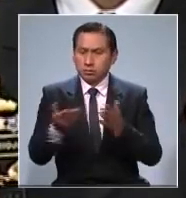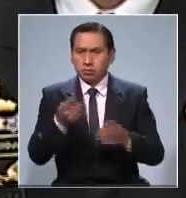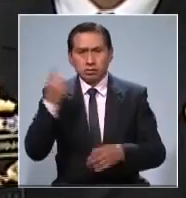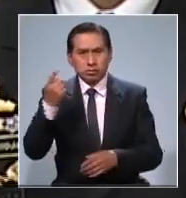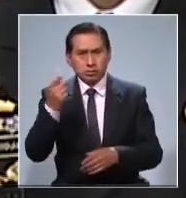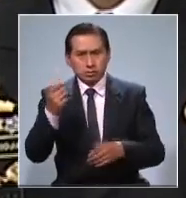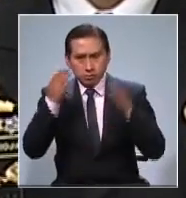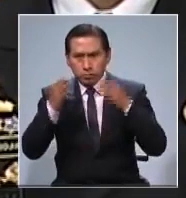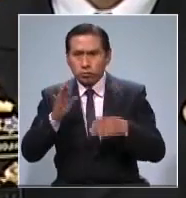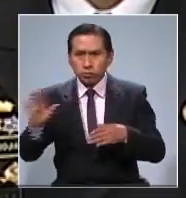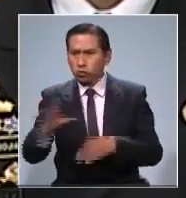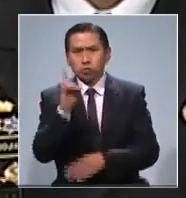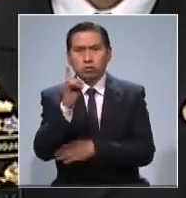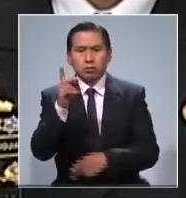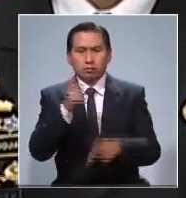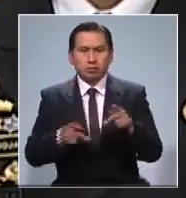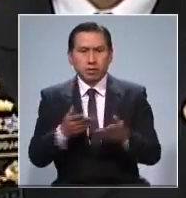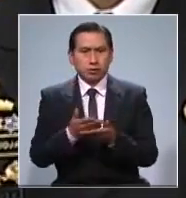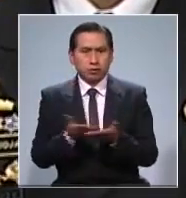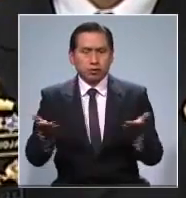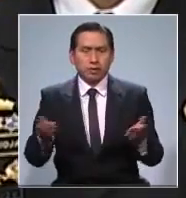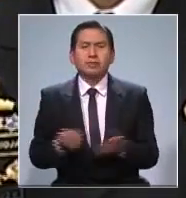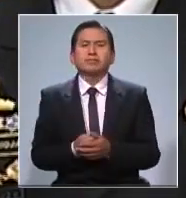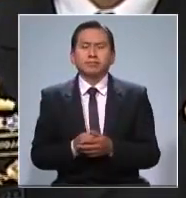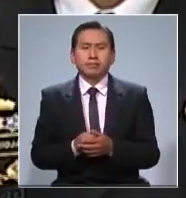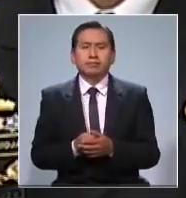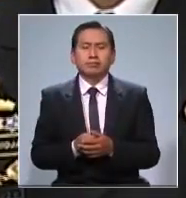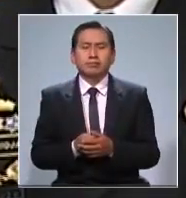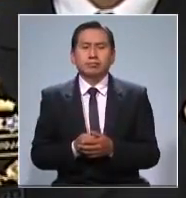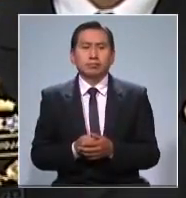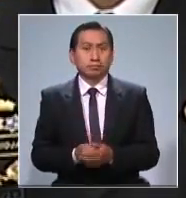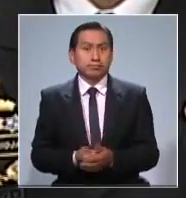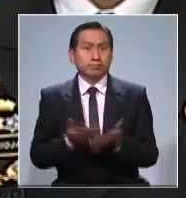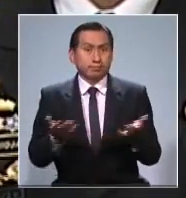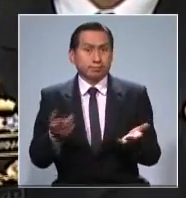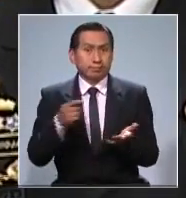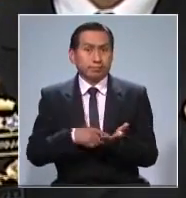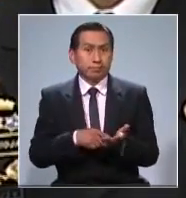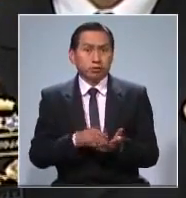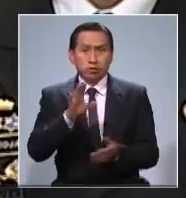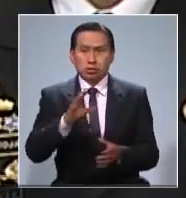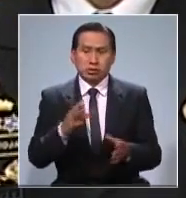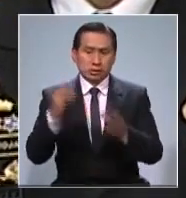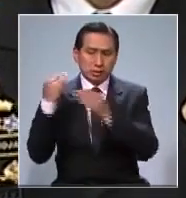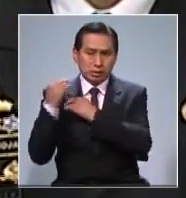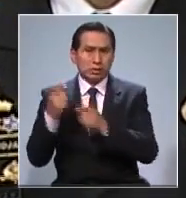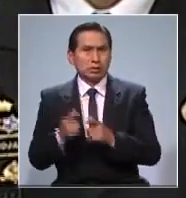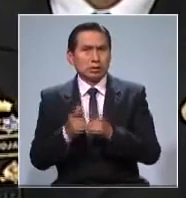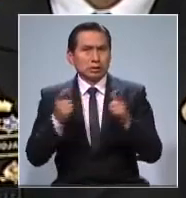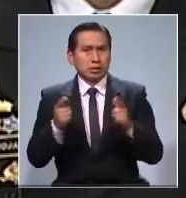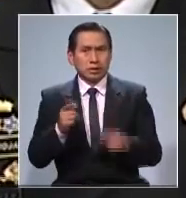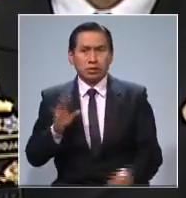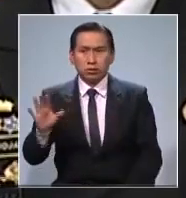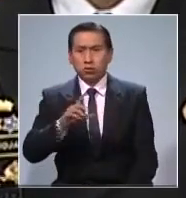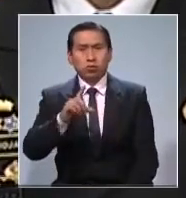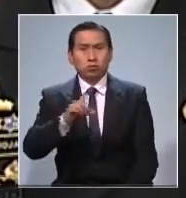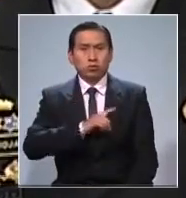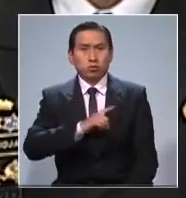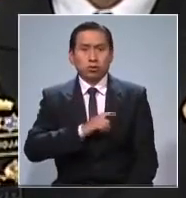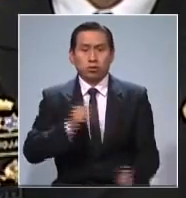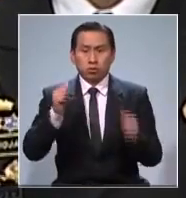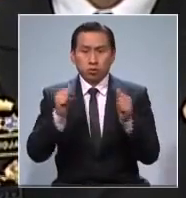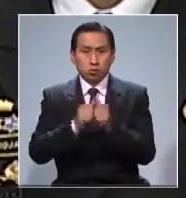siempre al pueblo boliviano. Queda pues la gran tarea de la policía y el